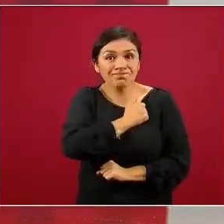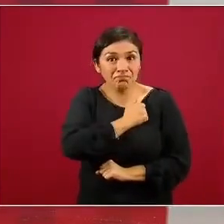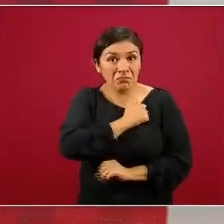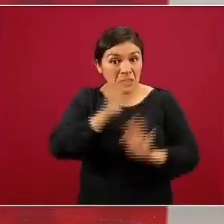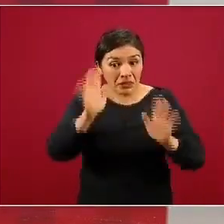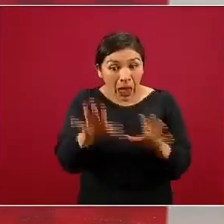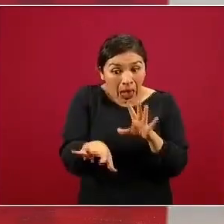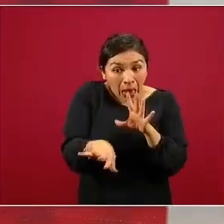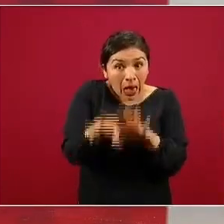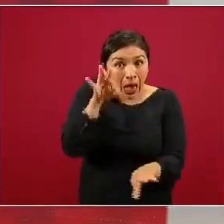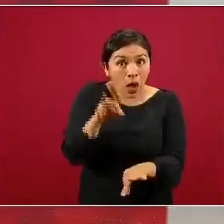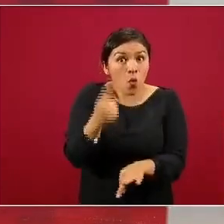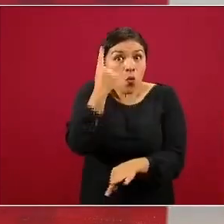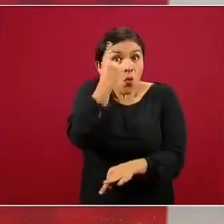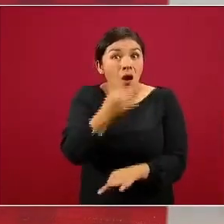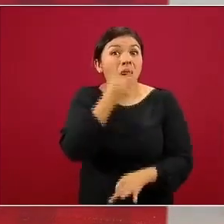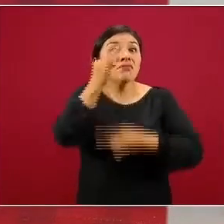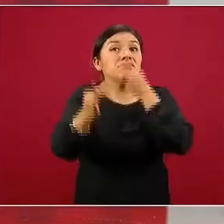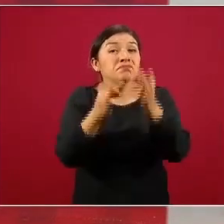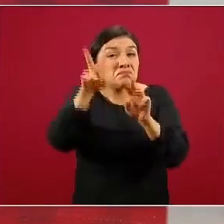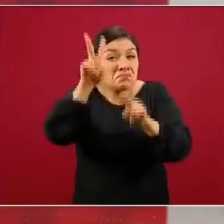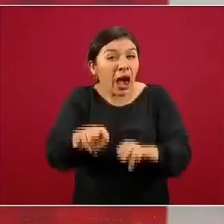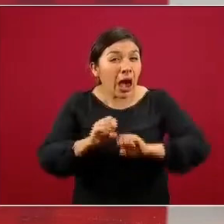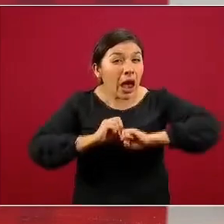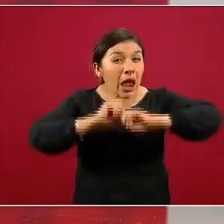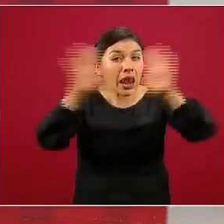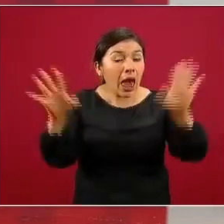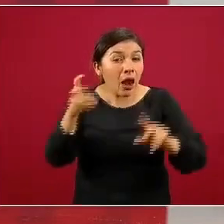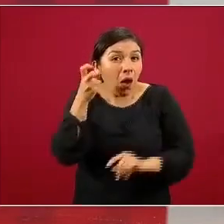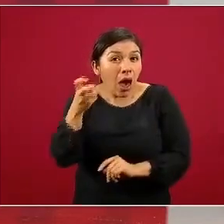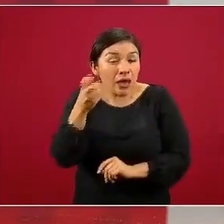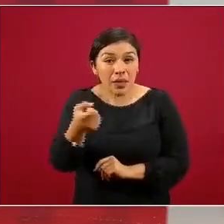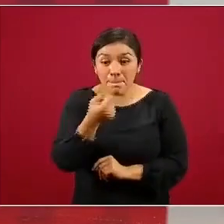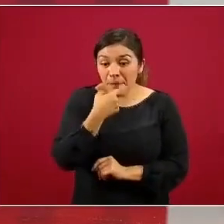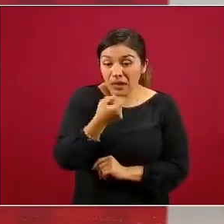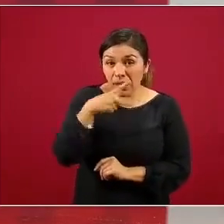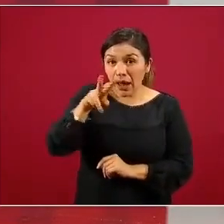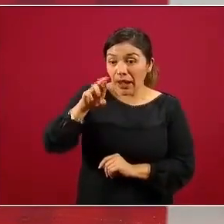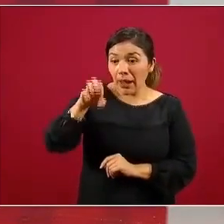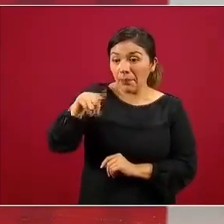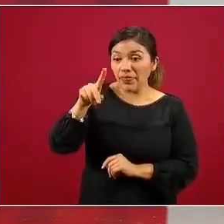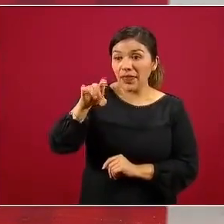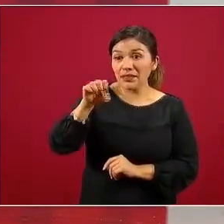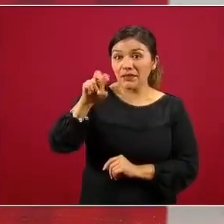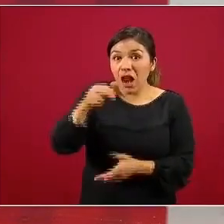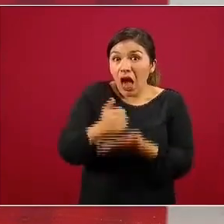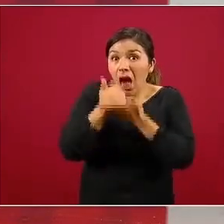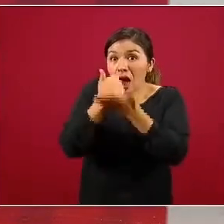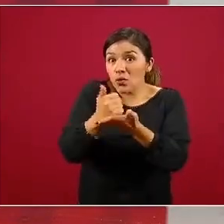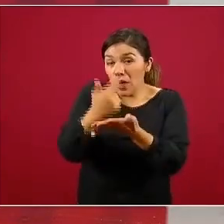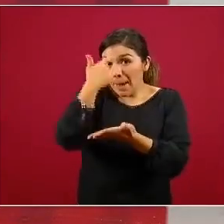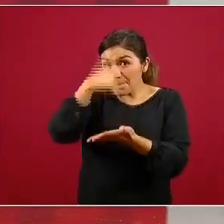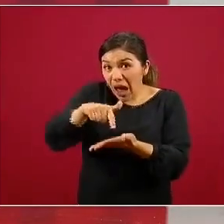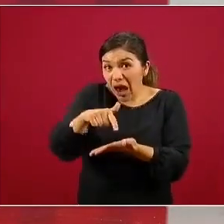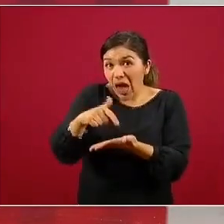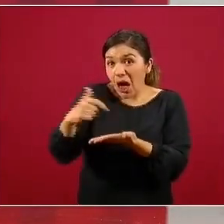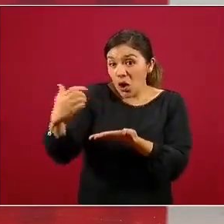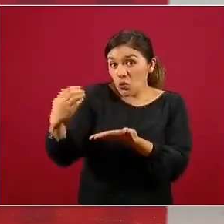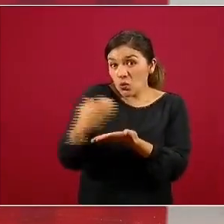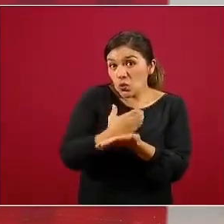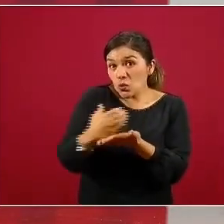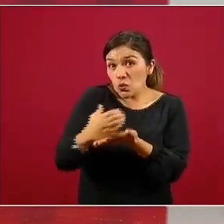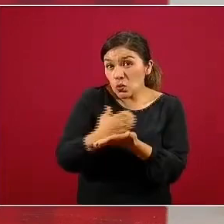se encontró una señal clara de que Remdesivir reduzca